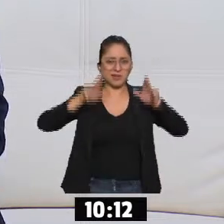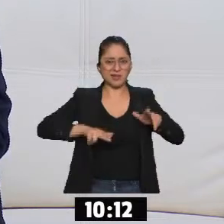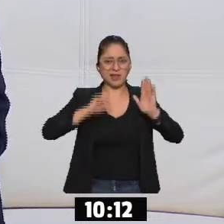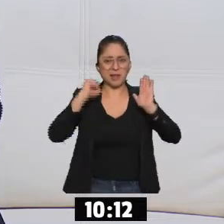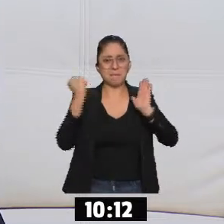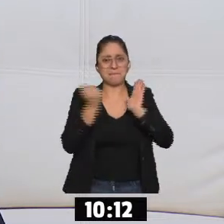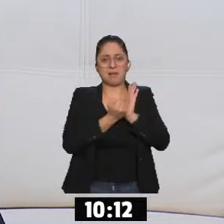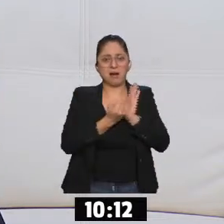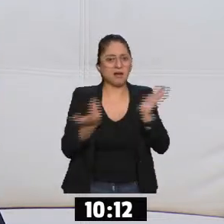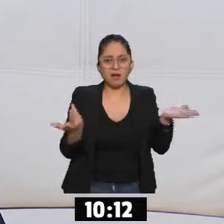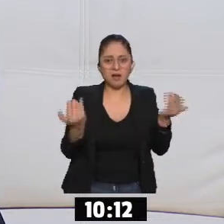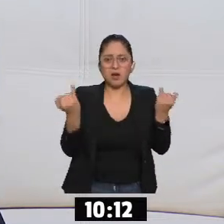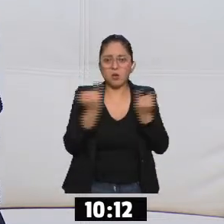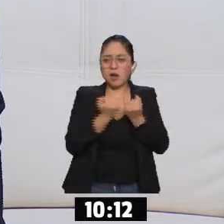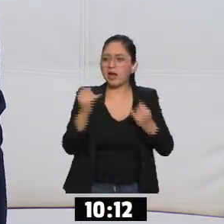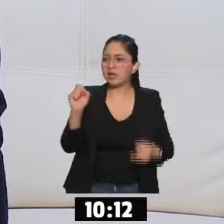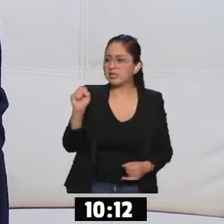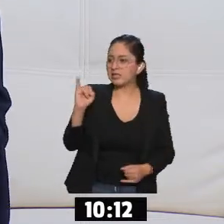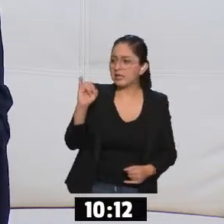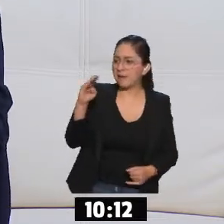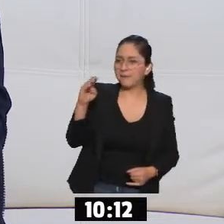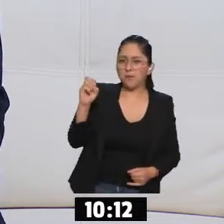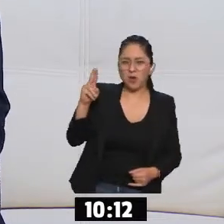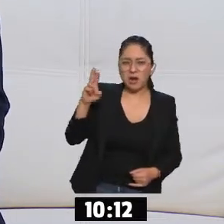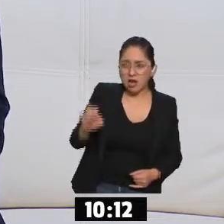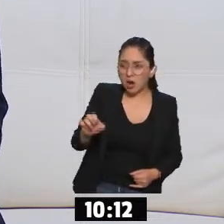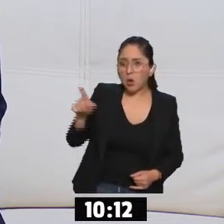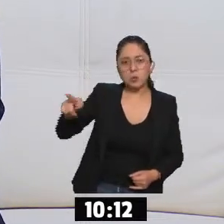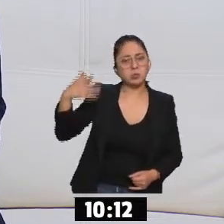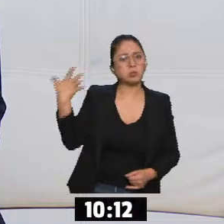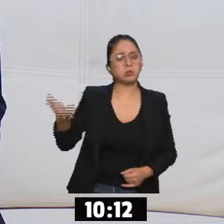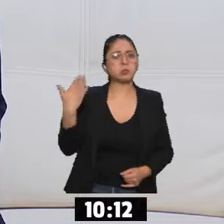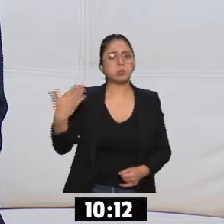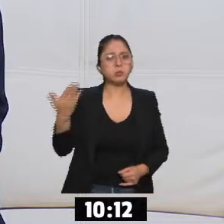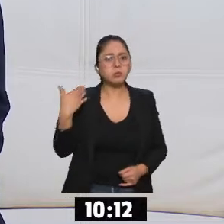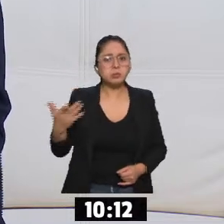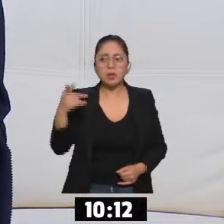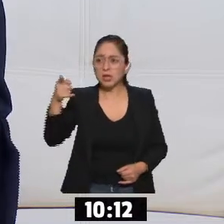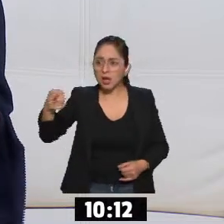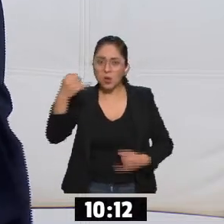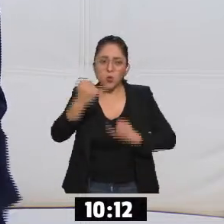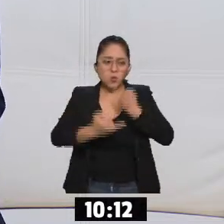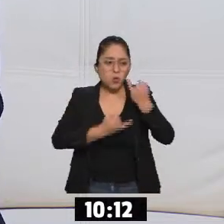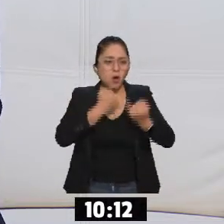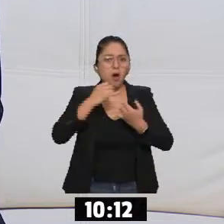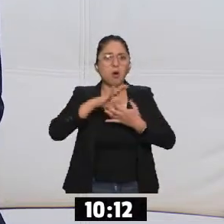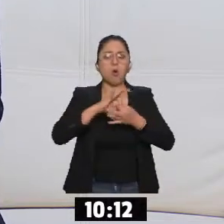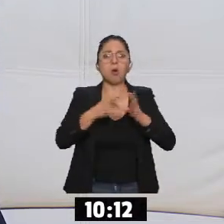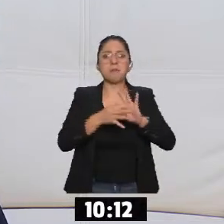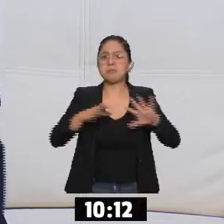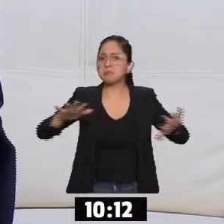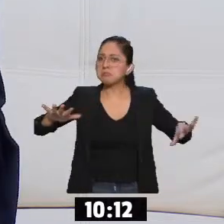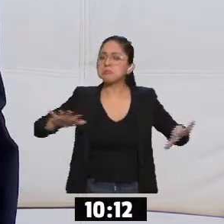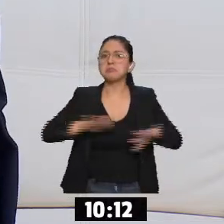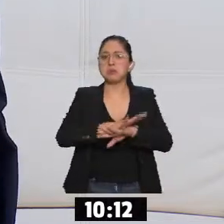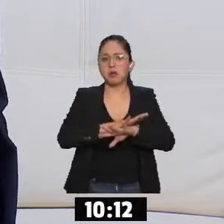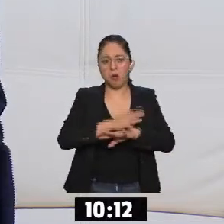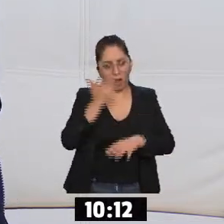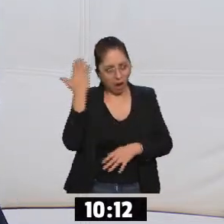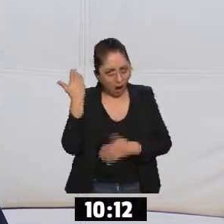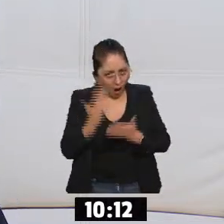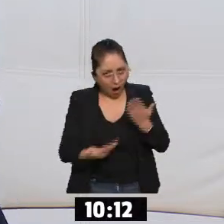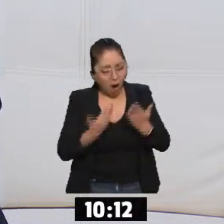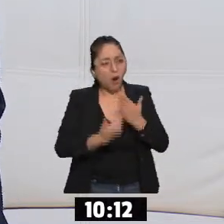a Simone Biles, bravo, porque en serio eso cambió estos Juegos Olímpicos. Y yo invito a la gente a que hoy, ya que terminaron los